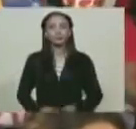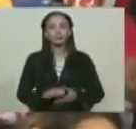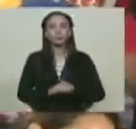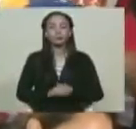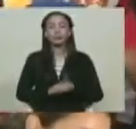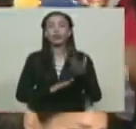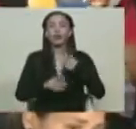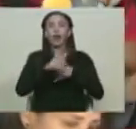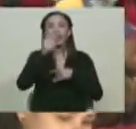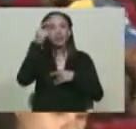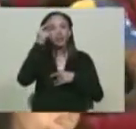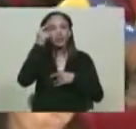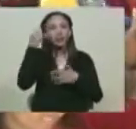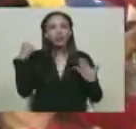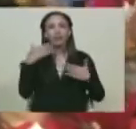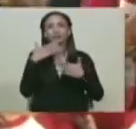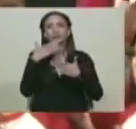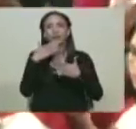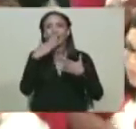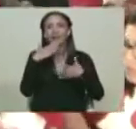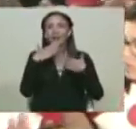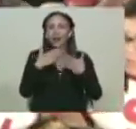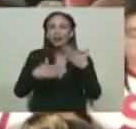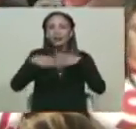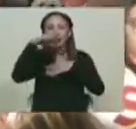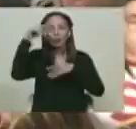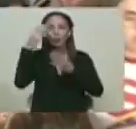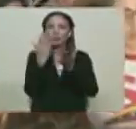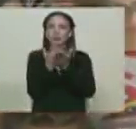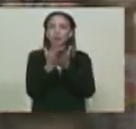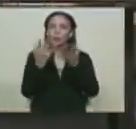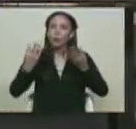Bendito día en que ustedes me acompañaron